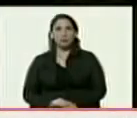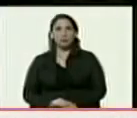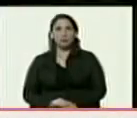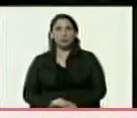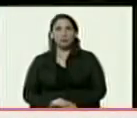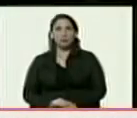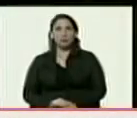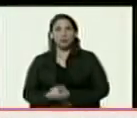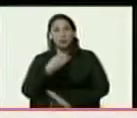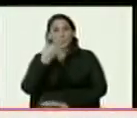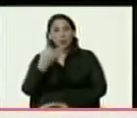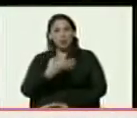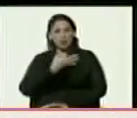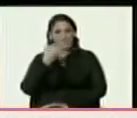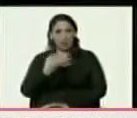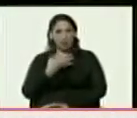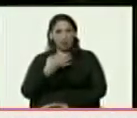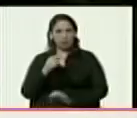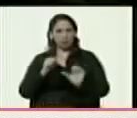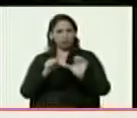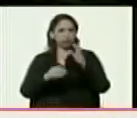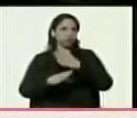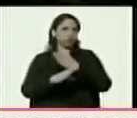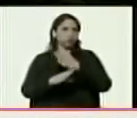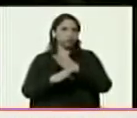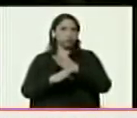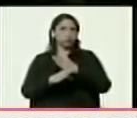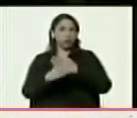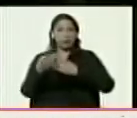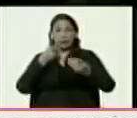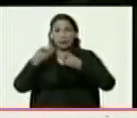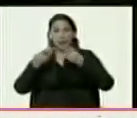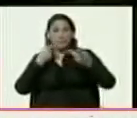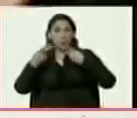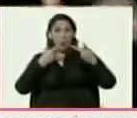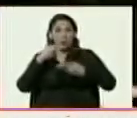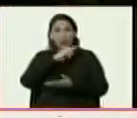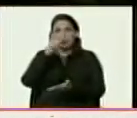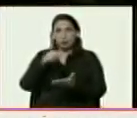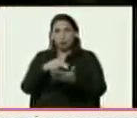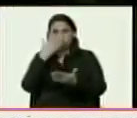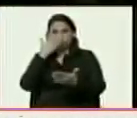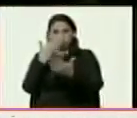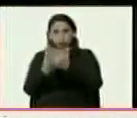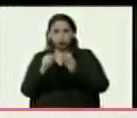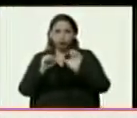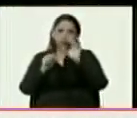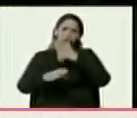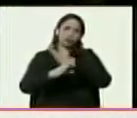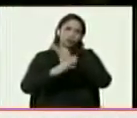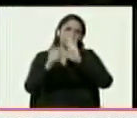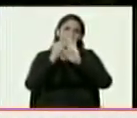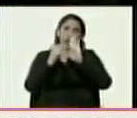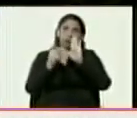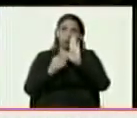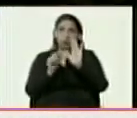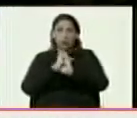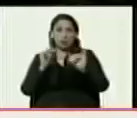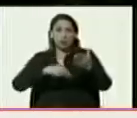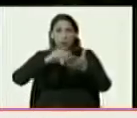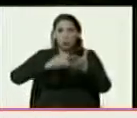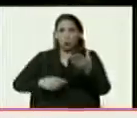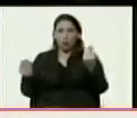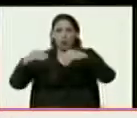Así es, muy buenas tardes. Continúa y avanza el diálogo político nacional y es que en aras de darle continuidad a los puntos que fueron suscritos el